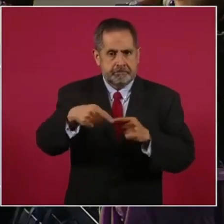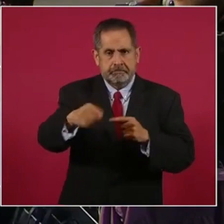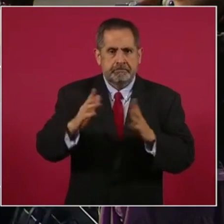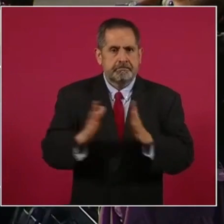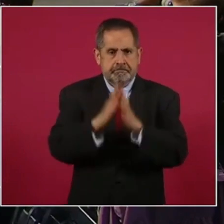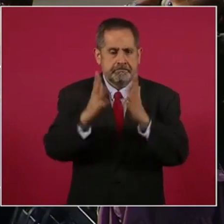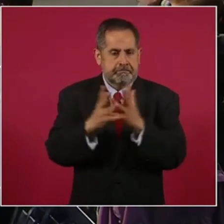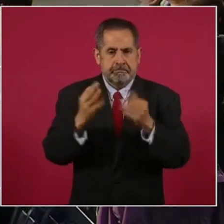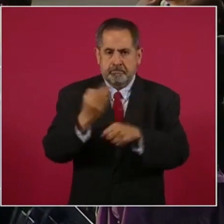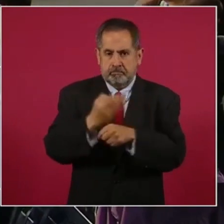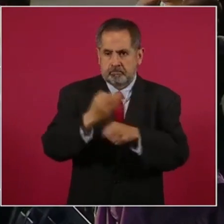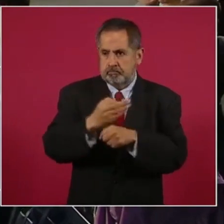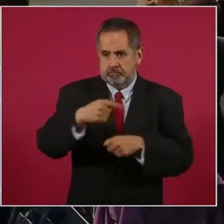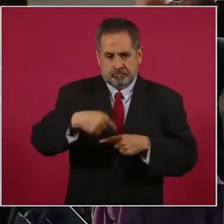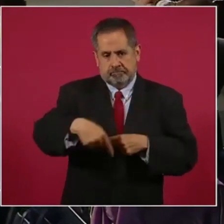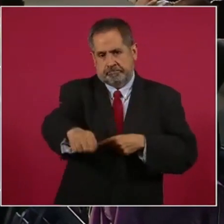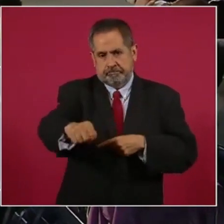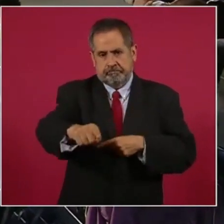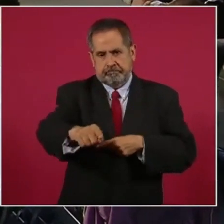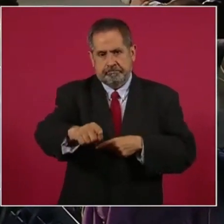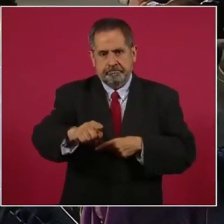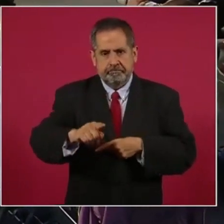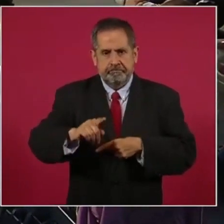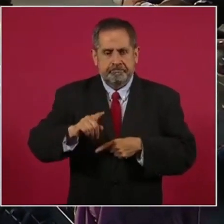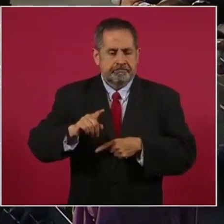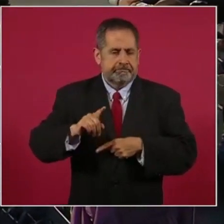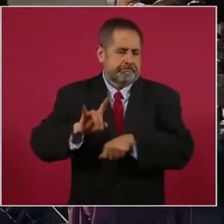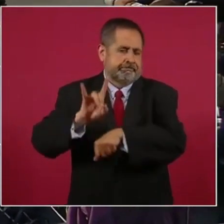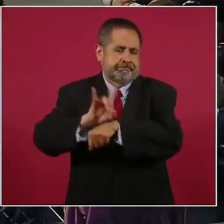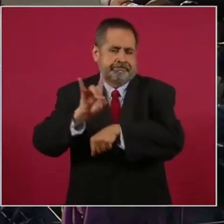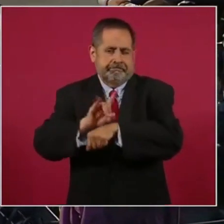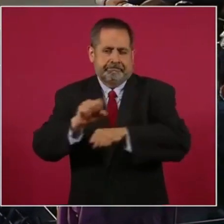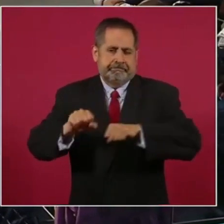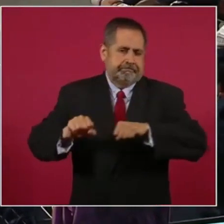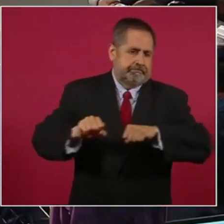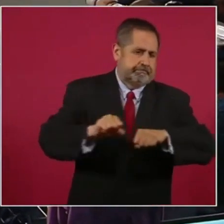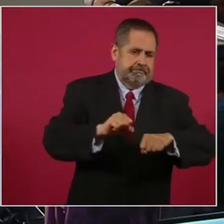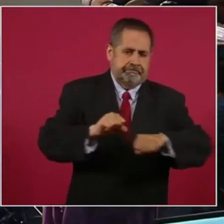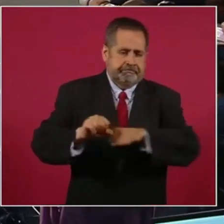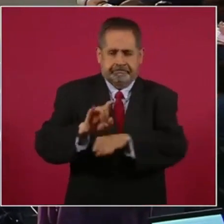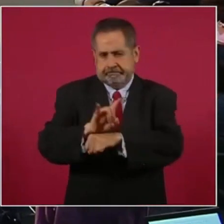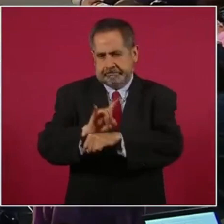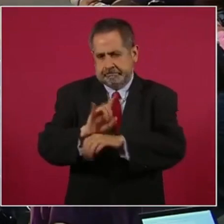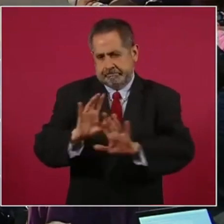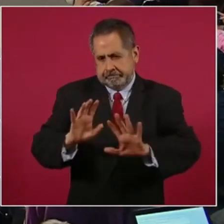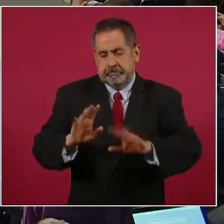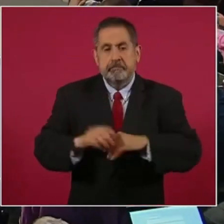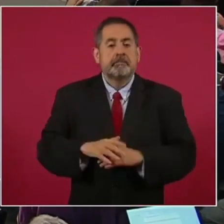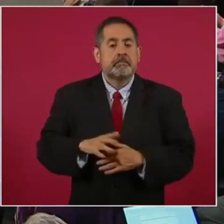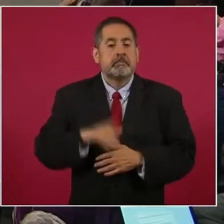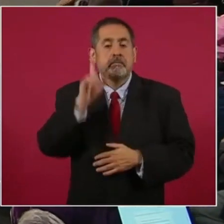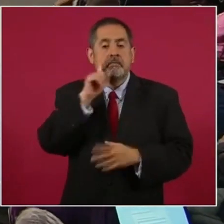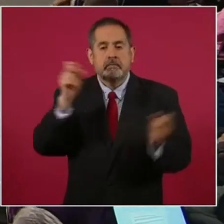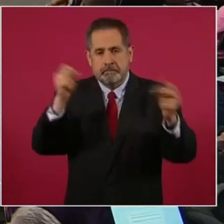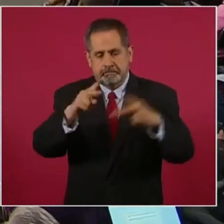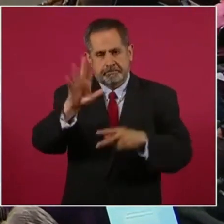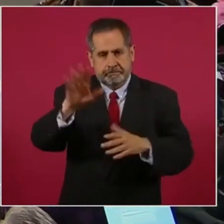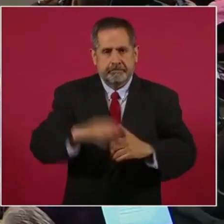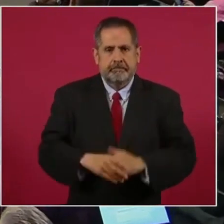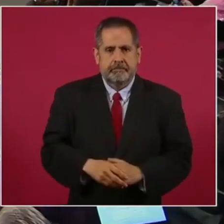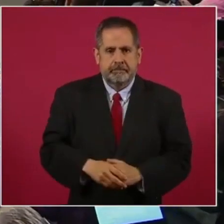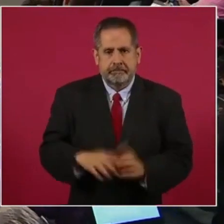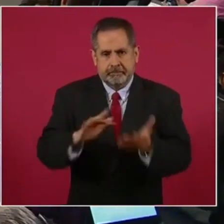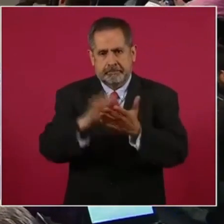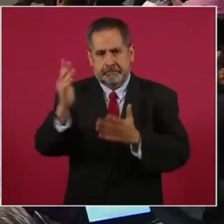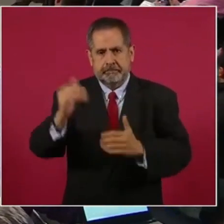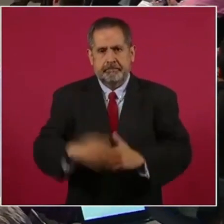participar en el simulacro del sismo y mañana continuamos. Y